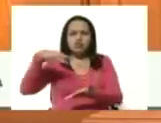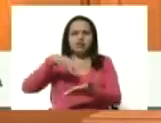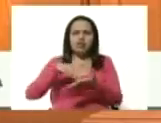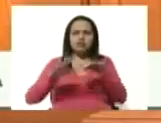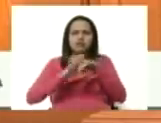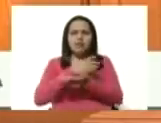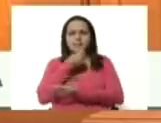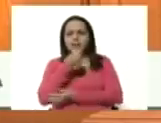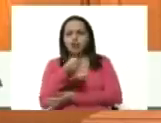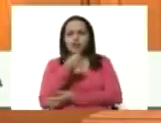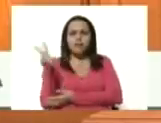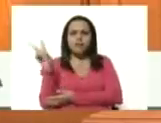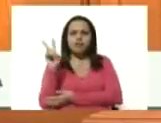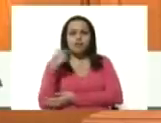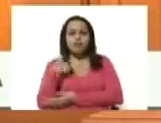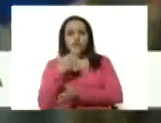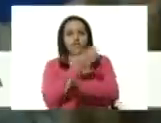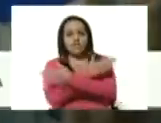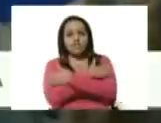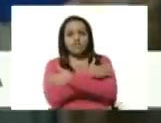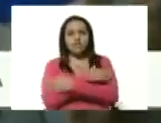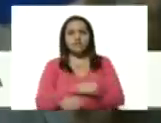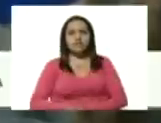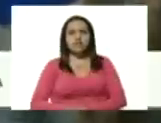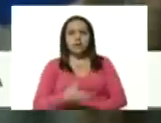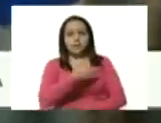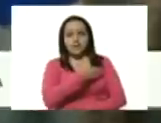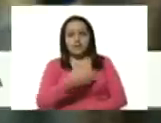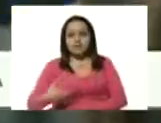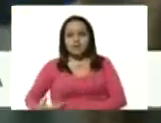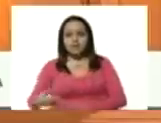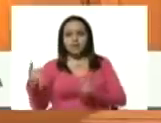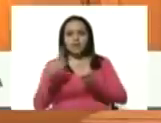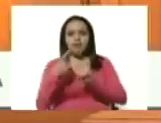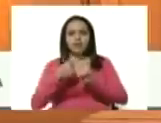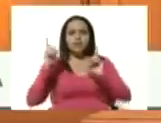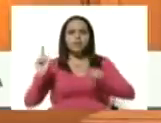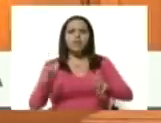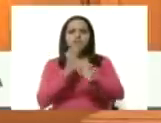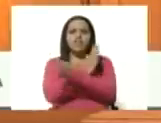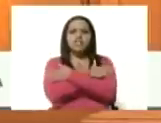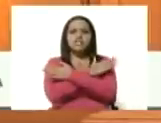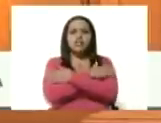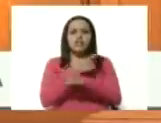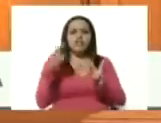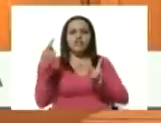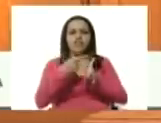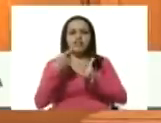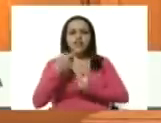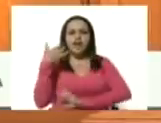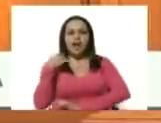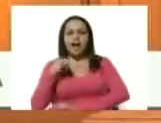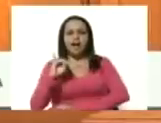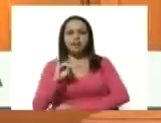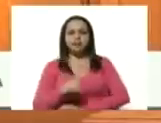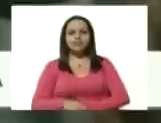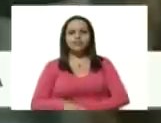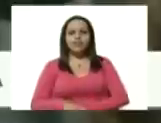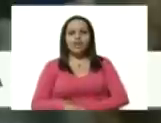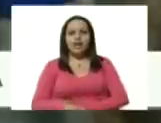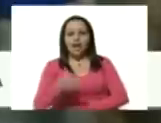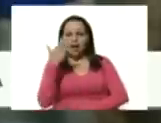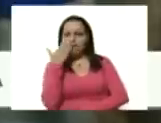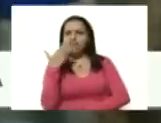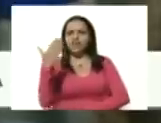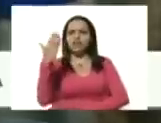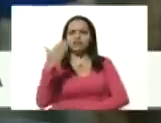periodismo venezolano. Los felicito, Freddy Ñaño. Y felicito a Venezolana de Televisión. Está en la vanguardia, en